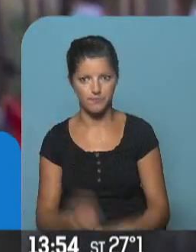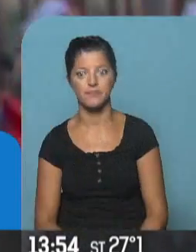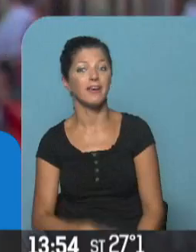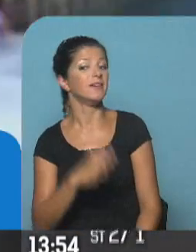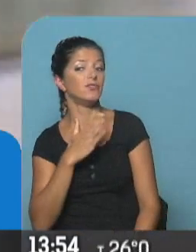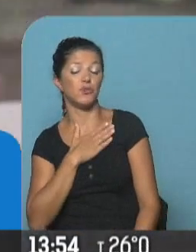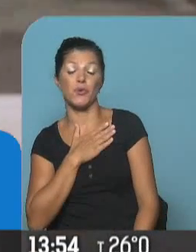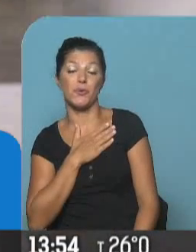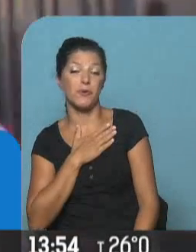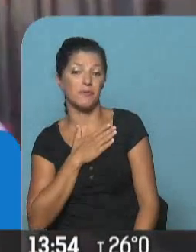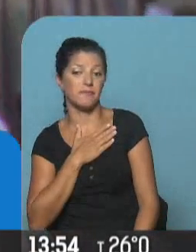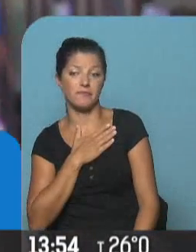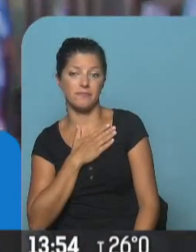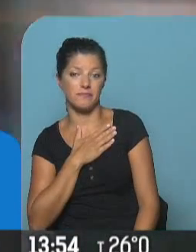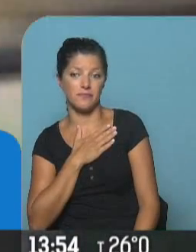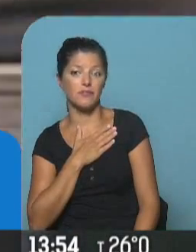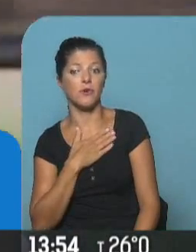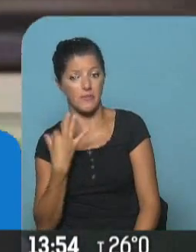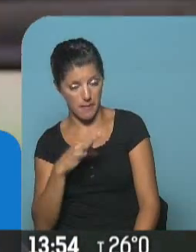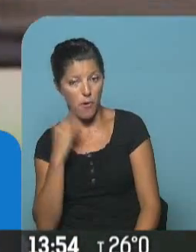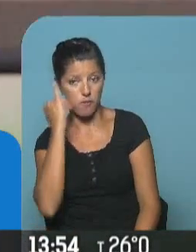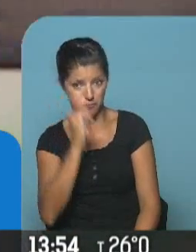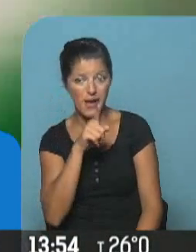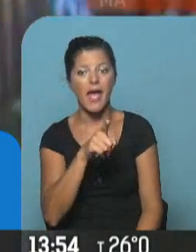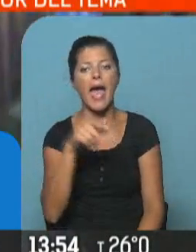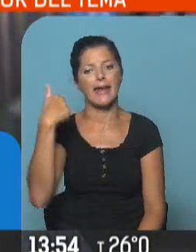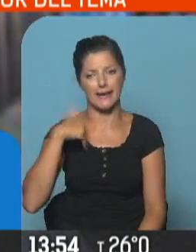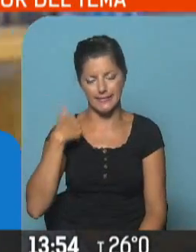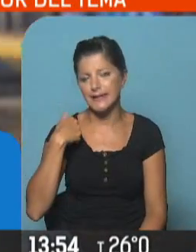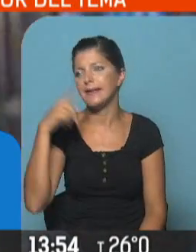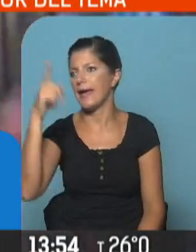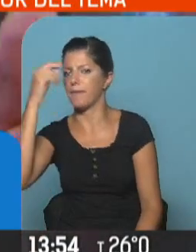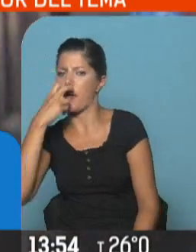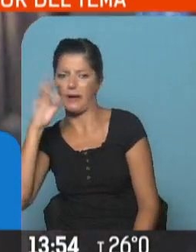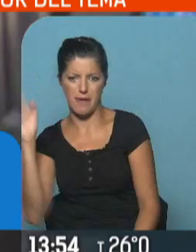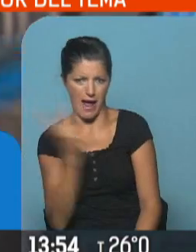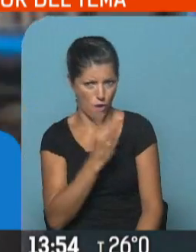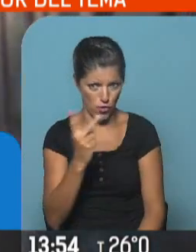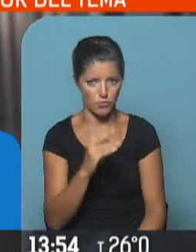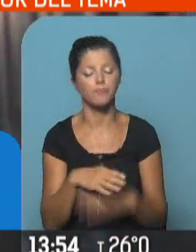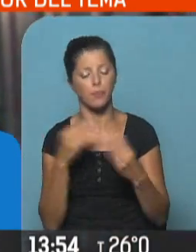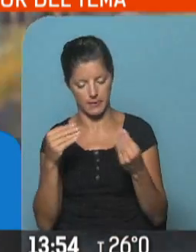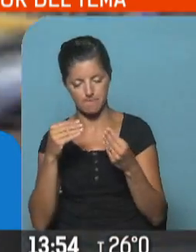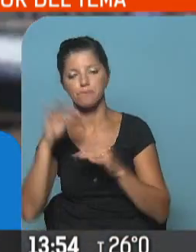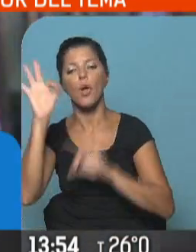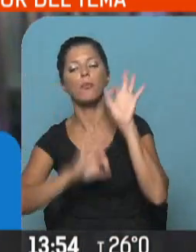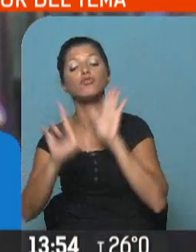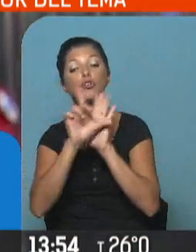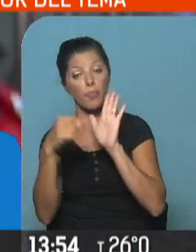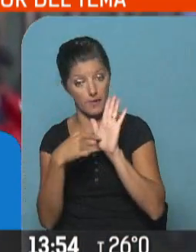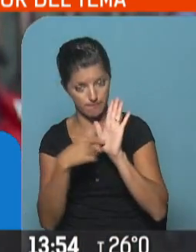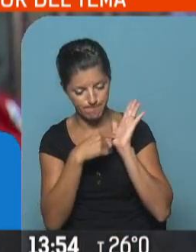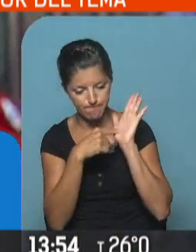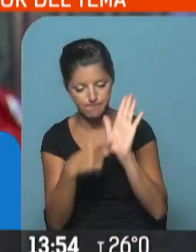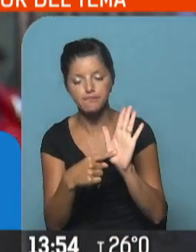reboto a ti, la reboto un poco al sistema argentino y al sistema boliviano. ¿Por qué? Porque el proyecto de ley dice